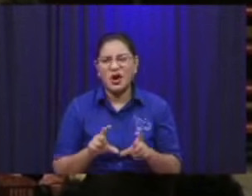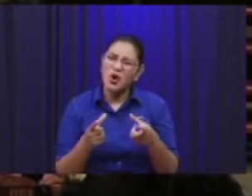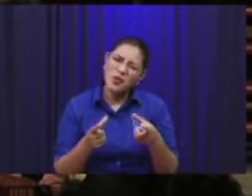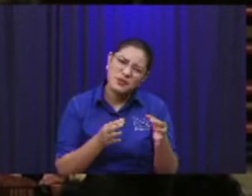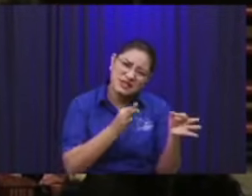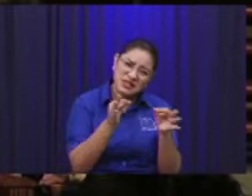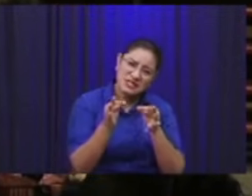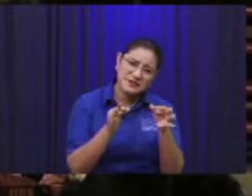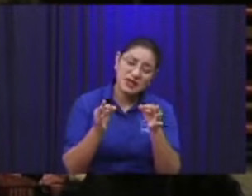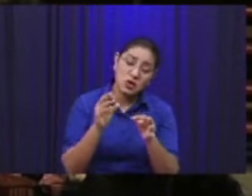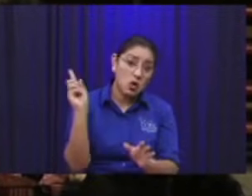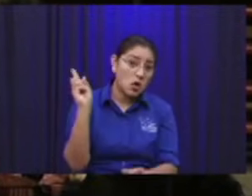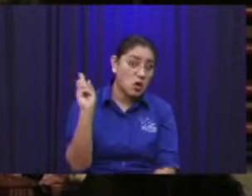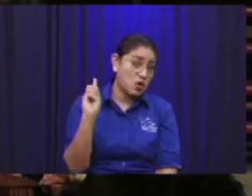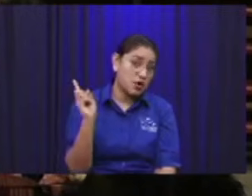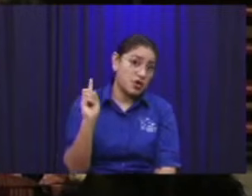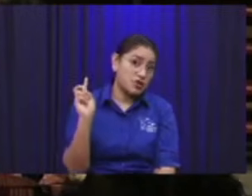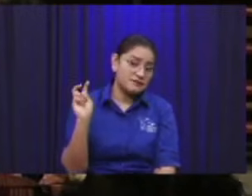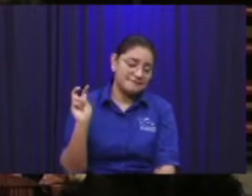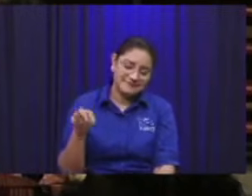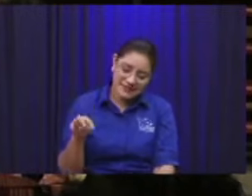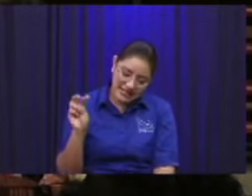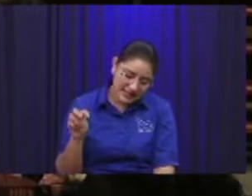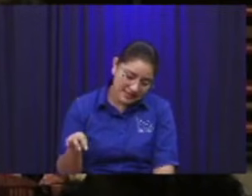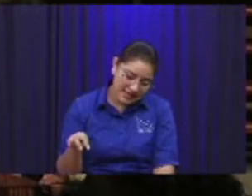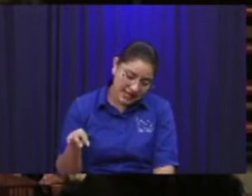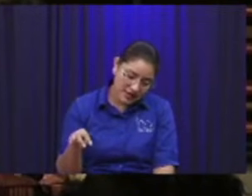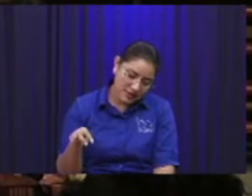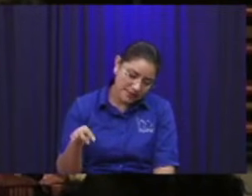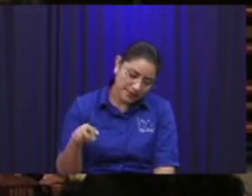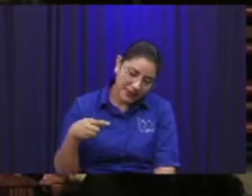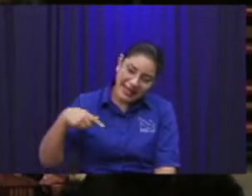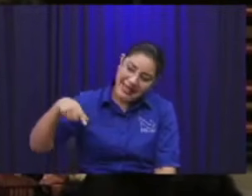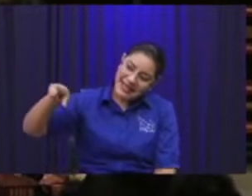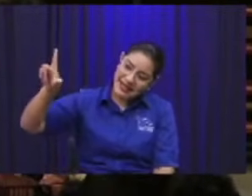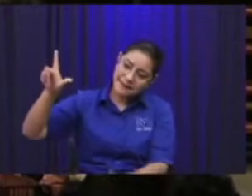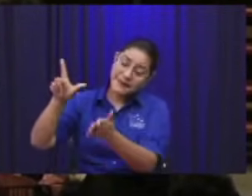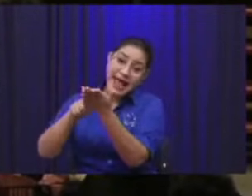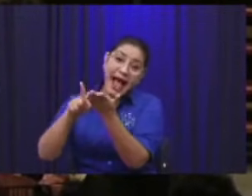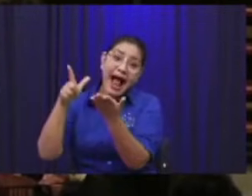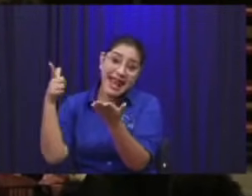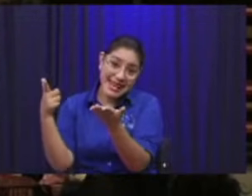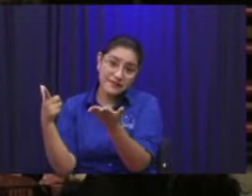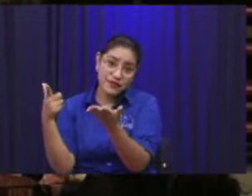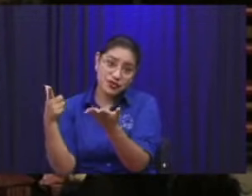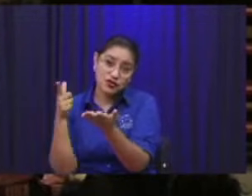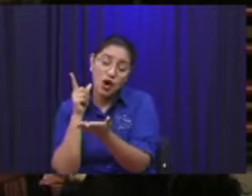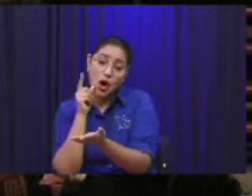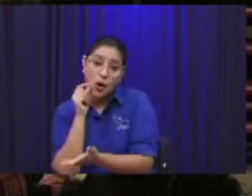no es necesario irme a libros escritos por hombres